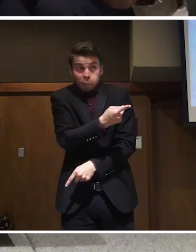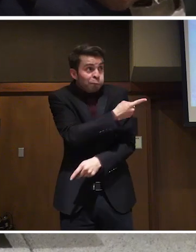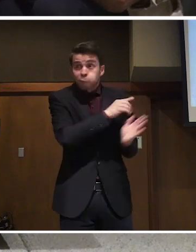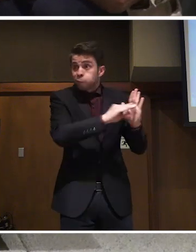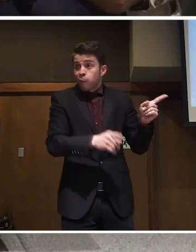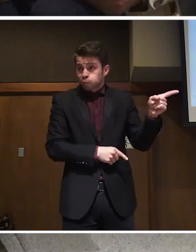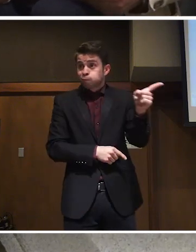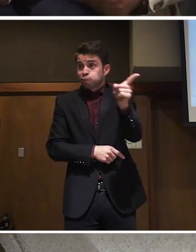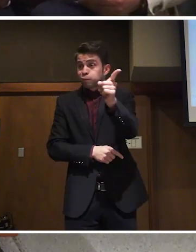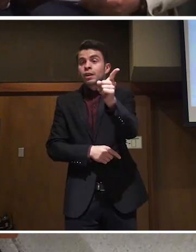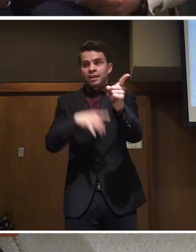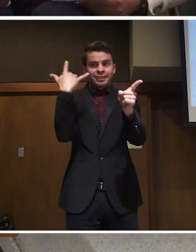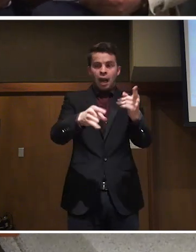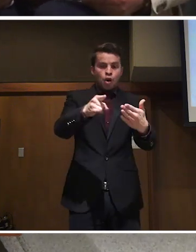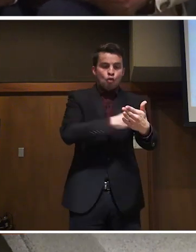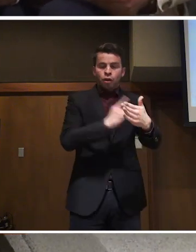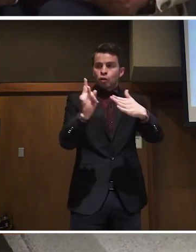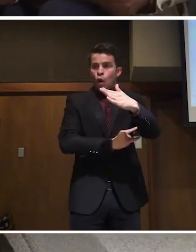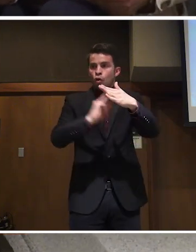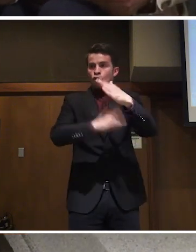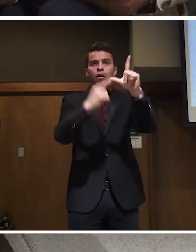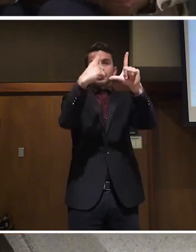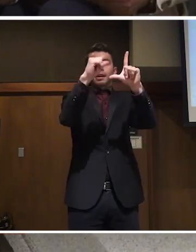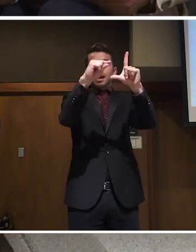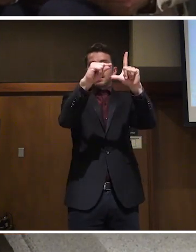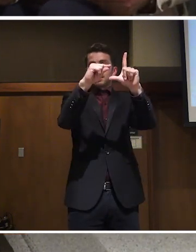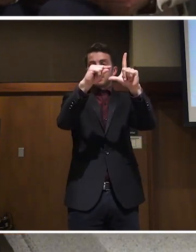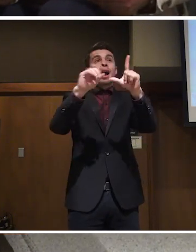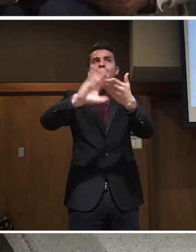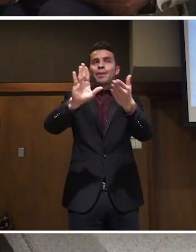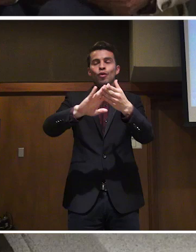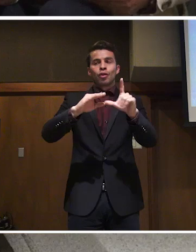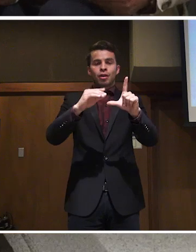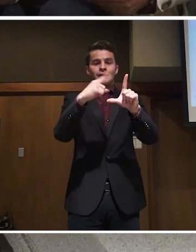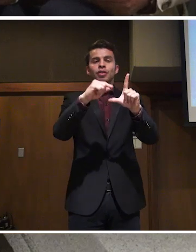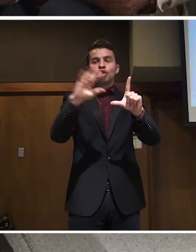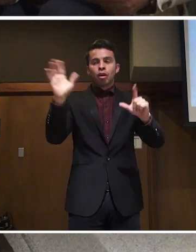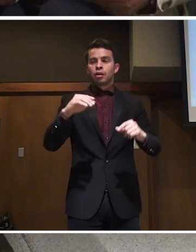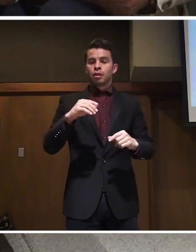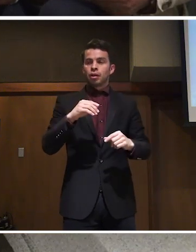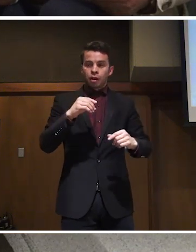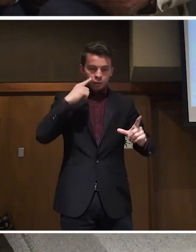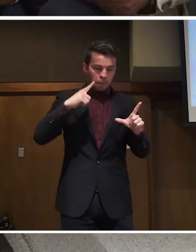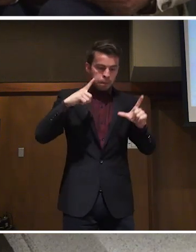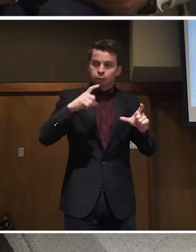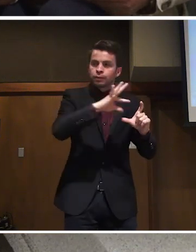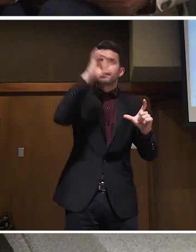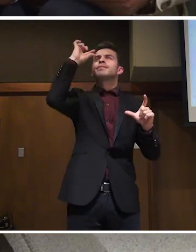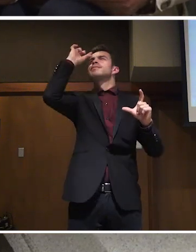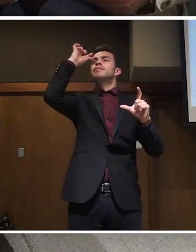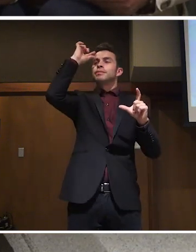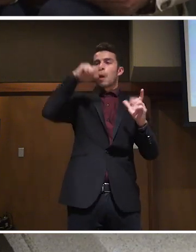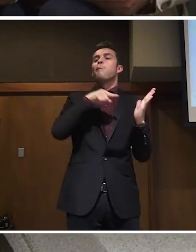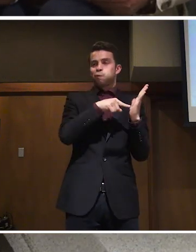Arango está digitalizado casi toda la prensa del siglo XX, digitalizado no, microfilmado y que se puede llevar a digital sin mayor